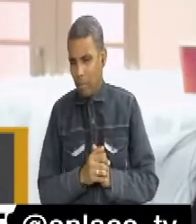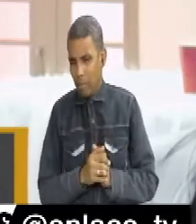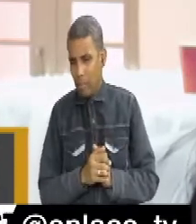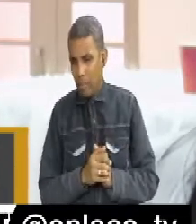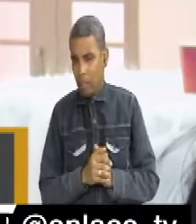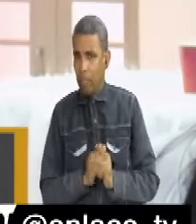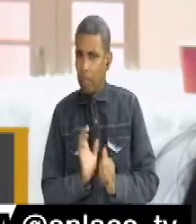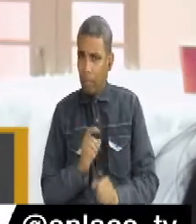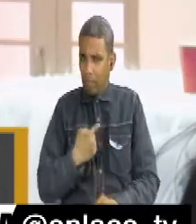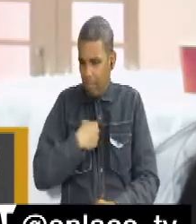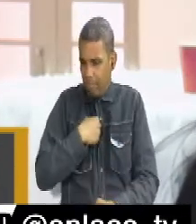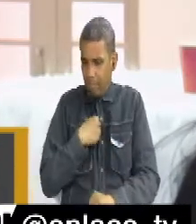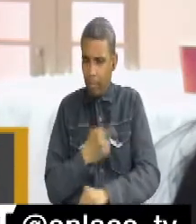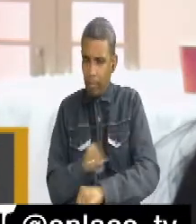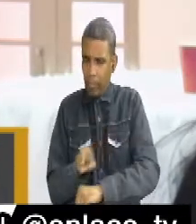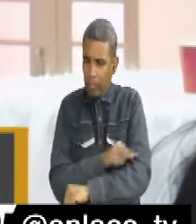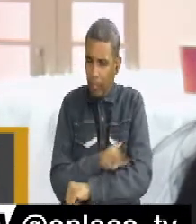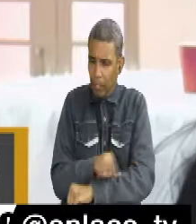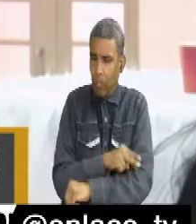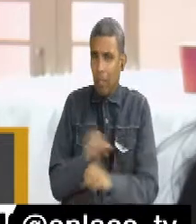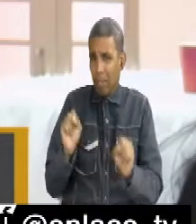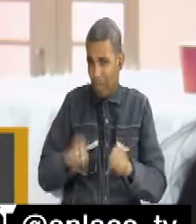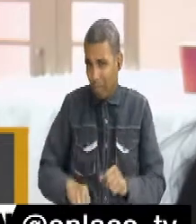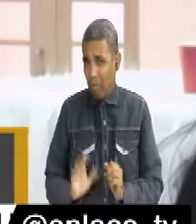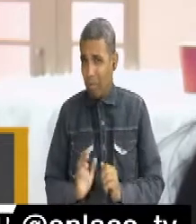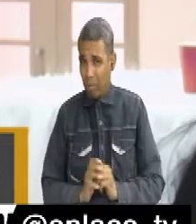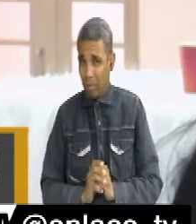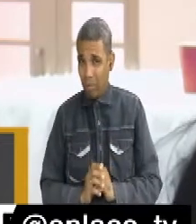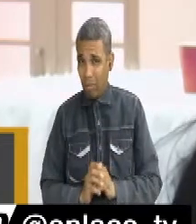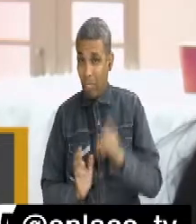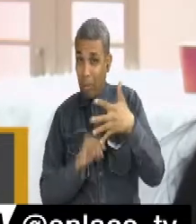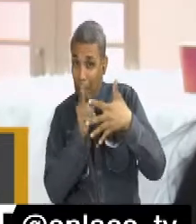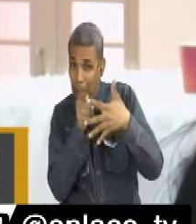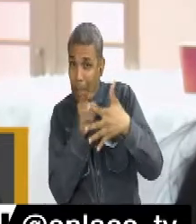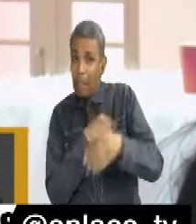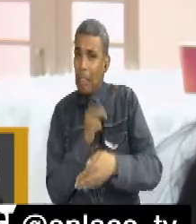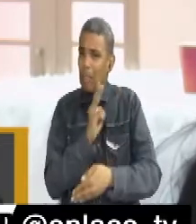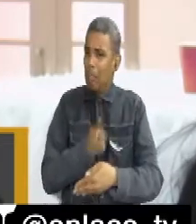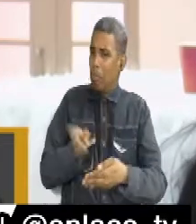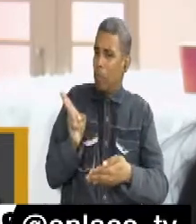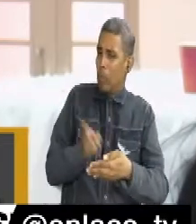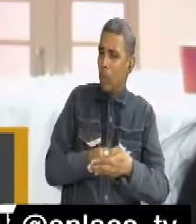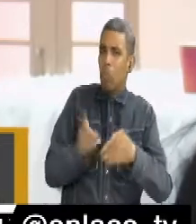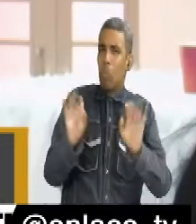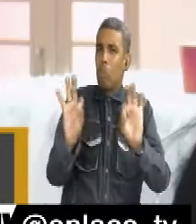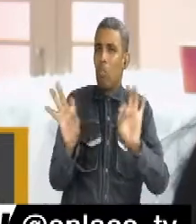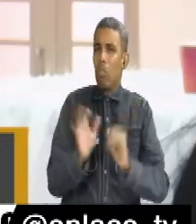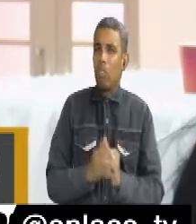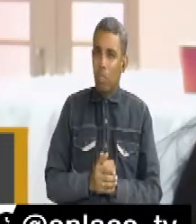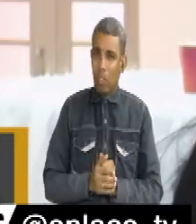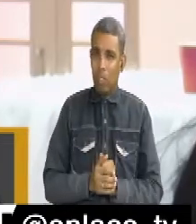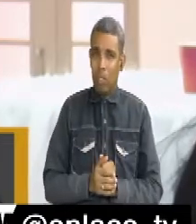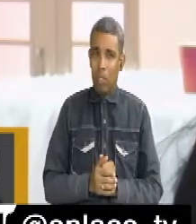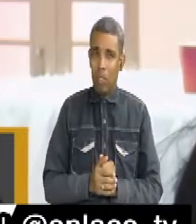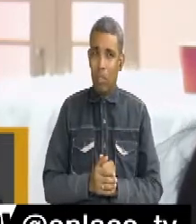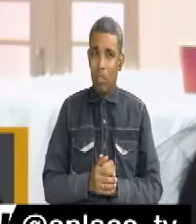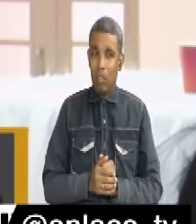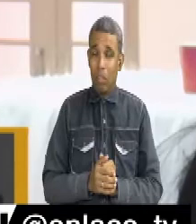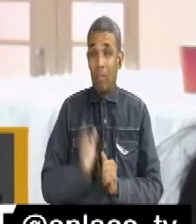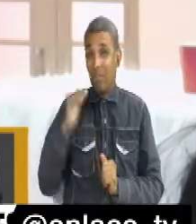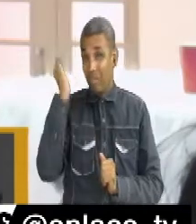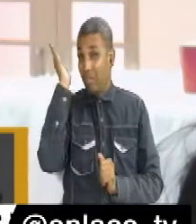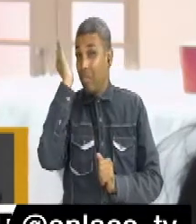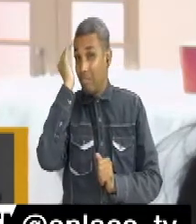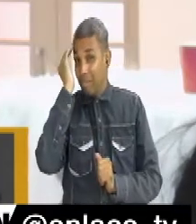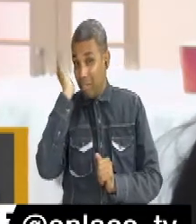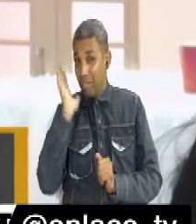personera municipal sobre si esta situación puede llegar a generar un conflicto porque ya saben bien que existen